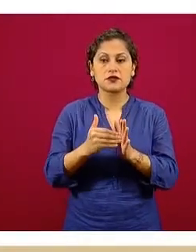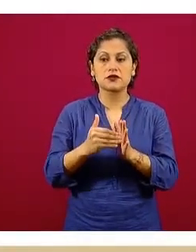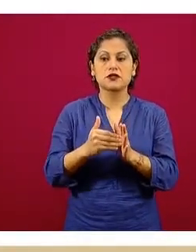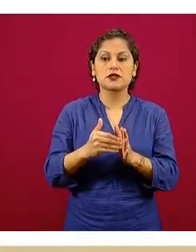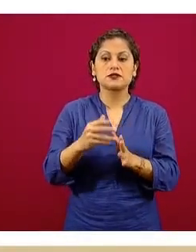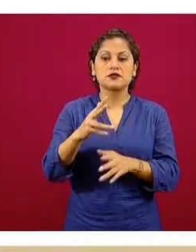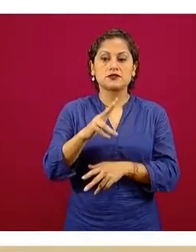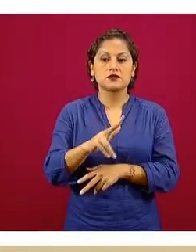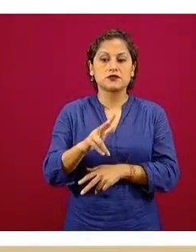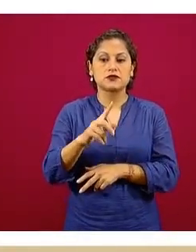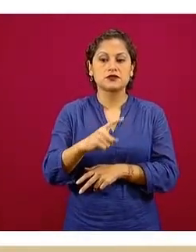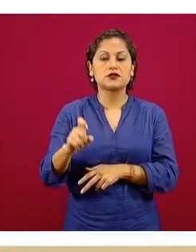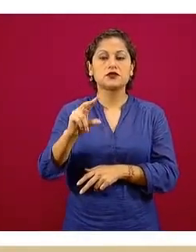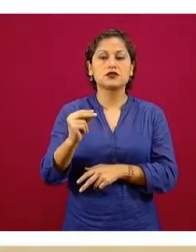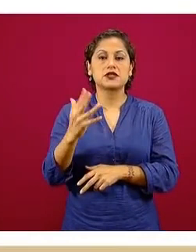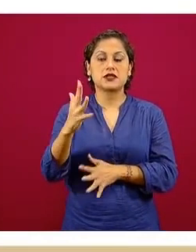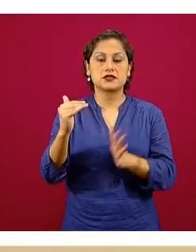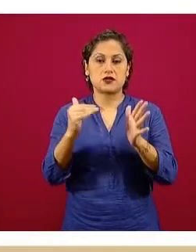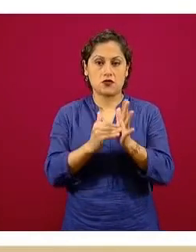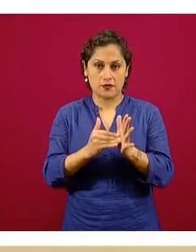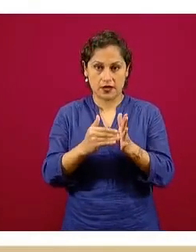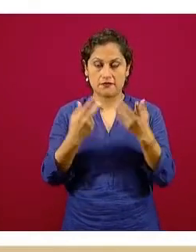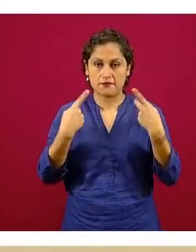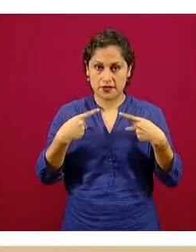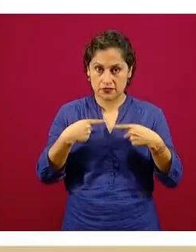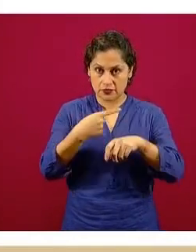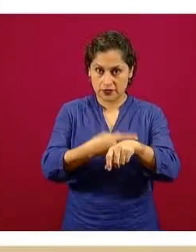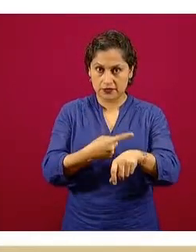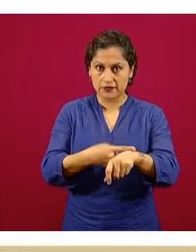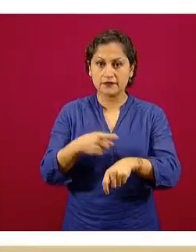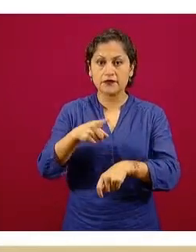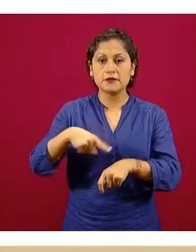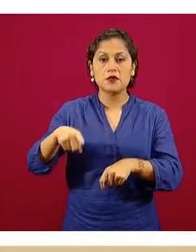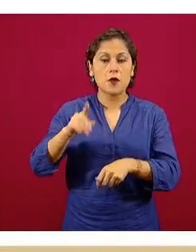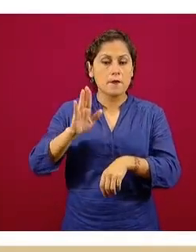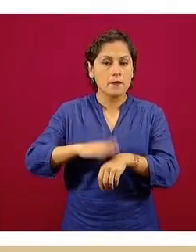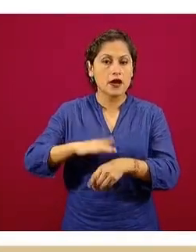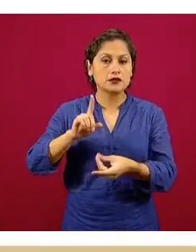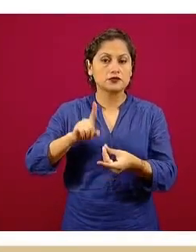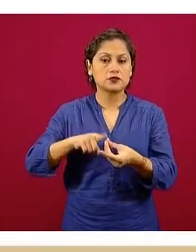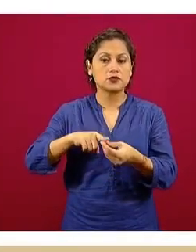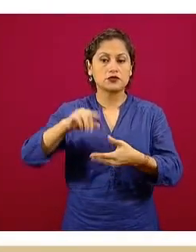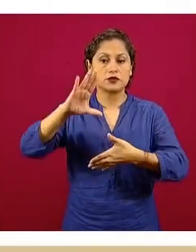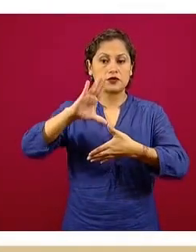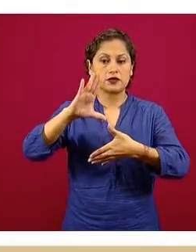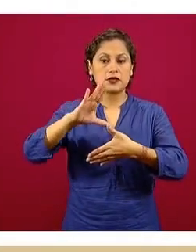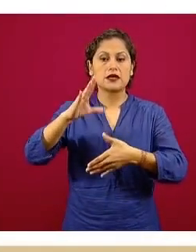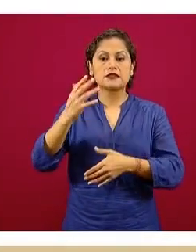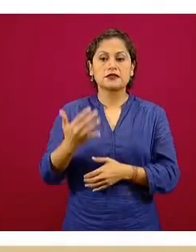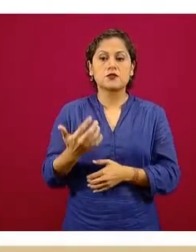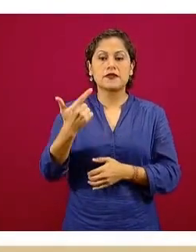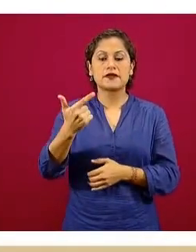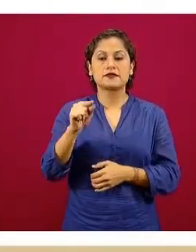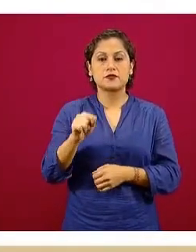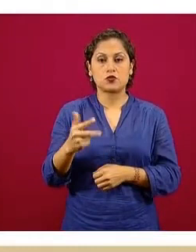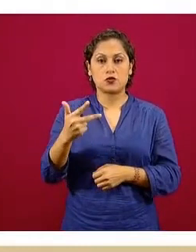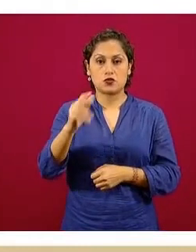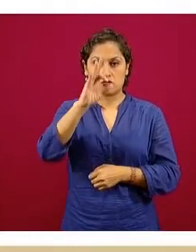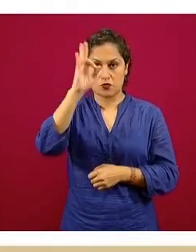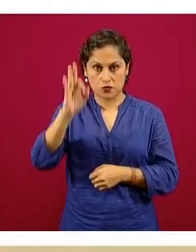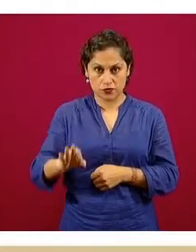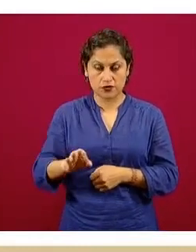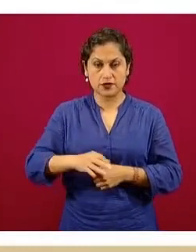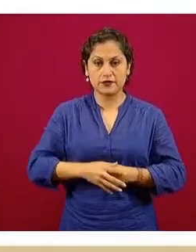personas y que además está concentrada en la región de las américas 57.8 por ciento es la cifra para